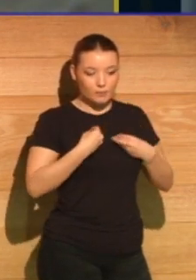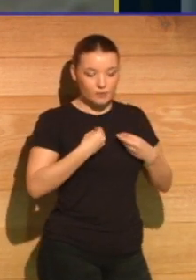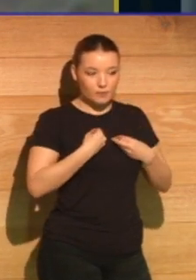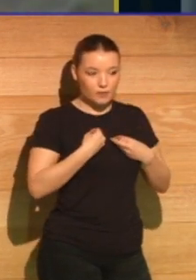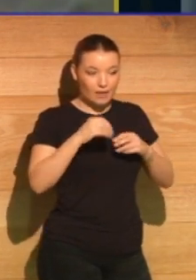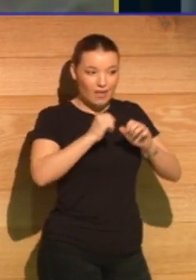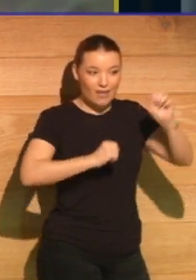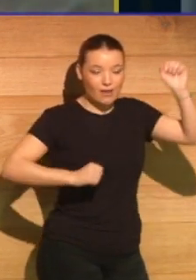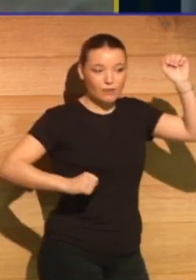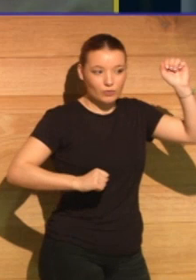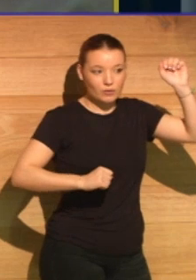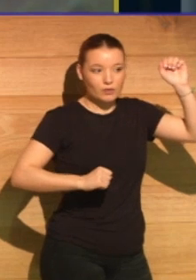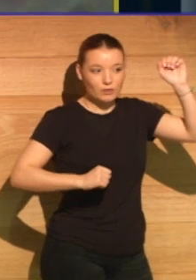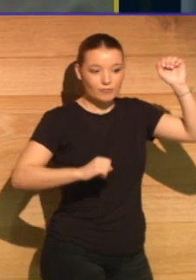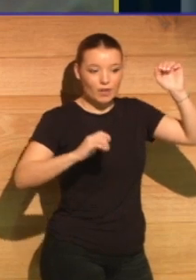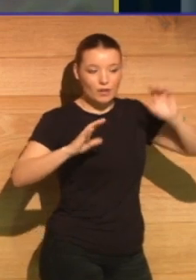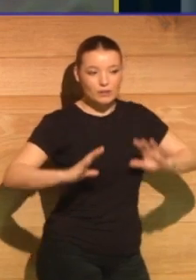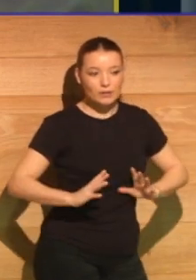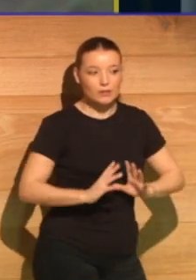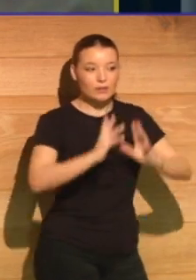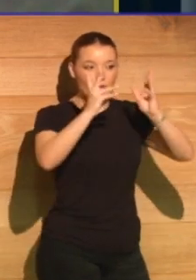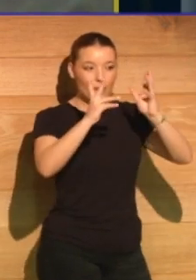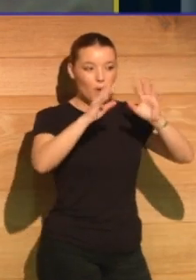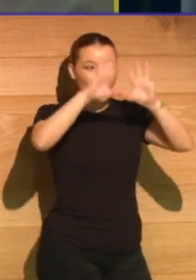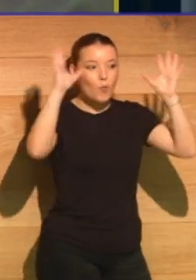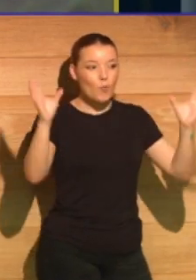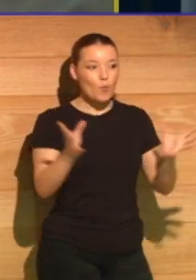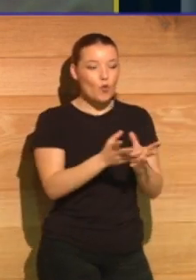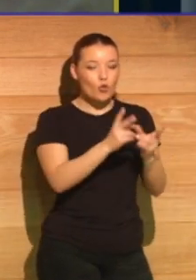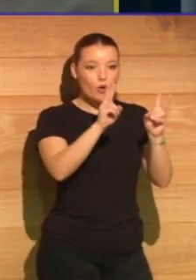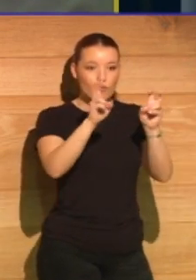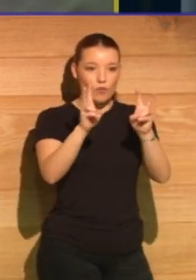héroes que salvan el nuevo mundo.